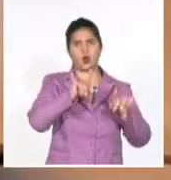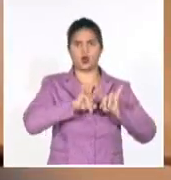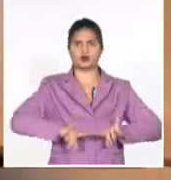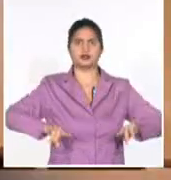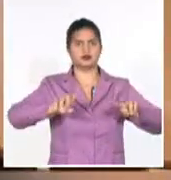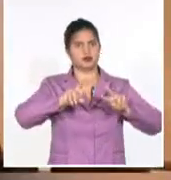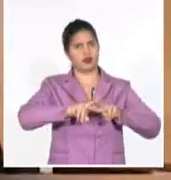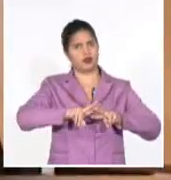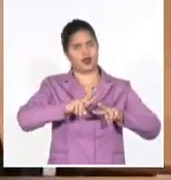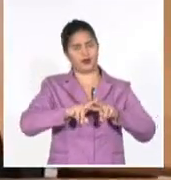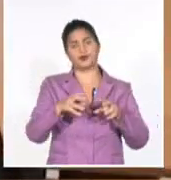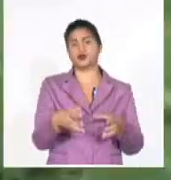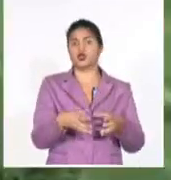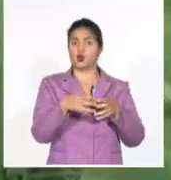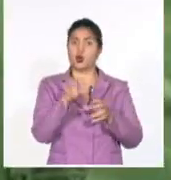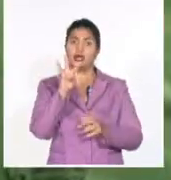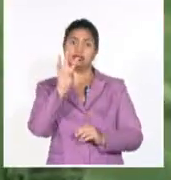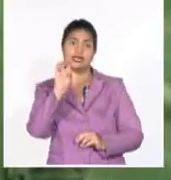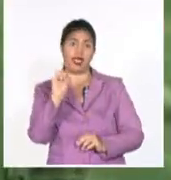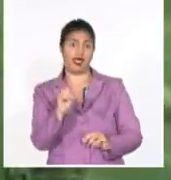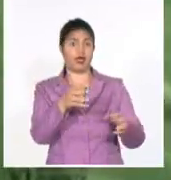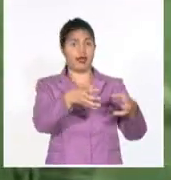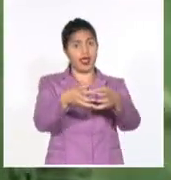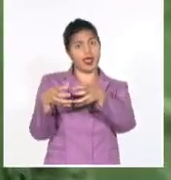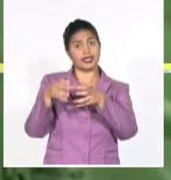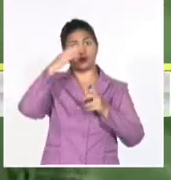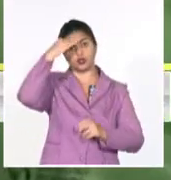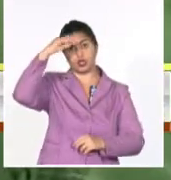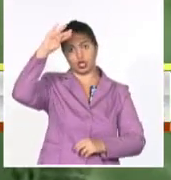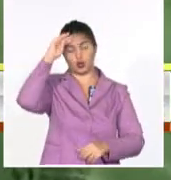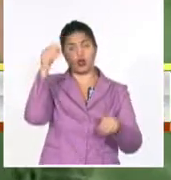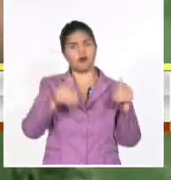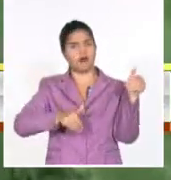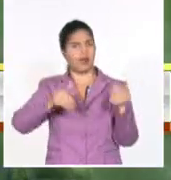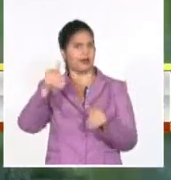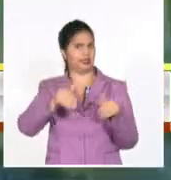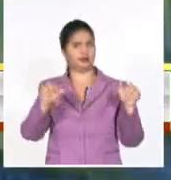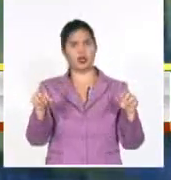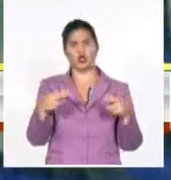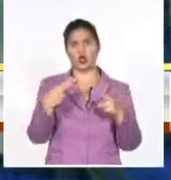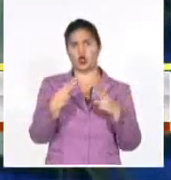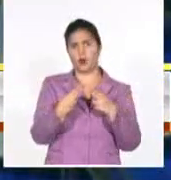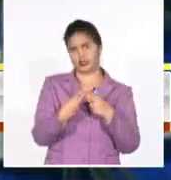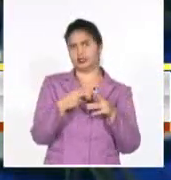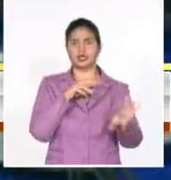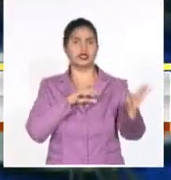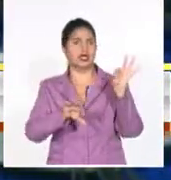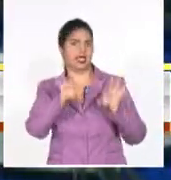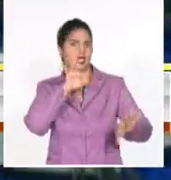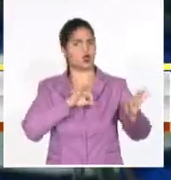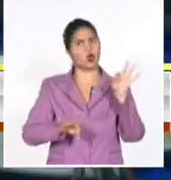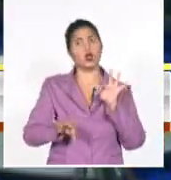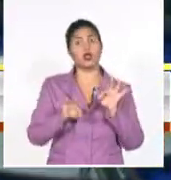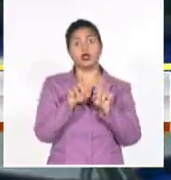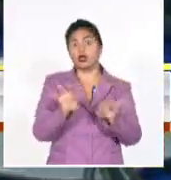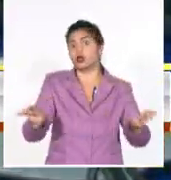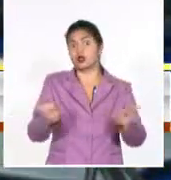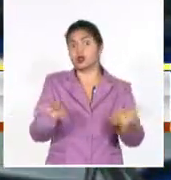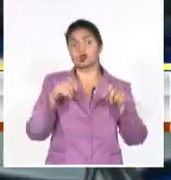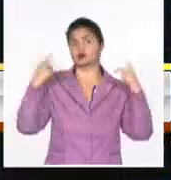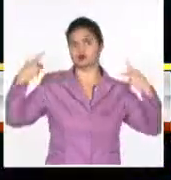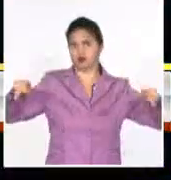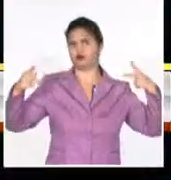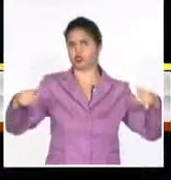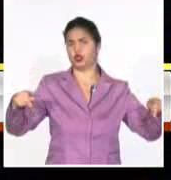40 equipos de todo el país participarán en esta competencia, donde se elegirán a aquellos que representarán a Cuba en la